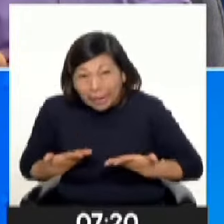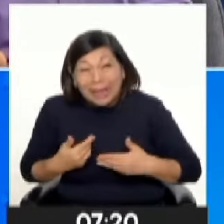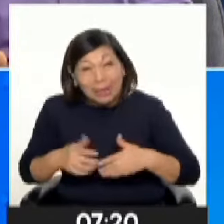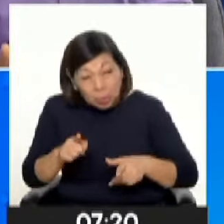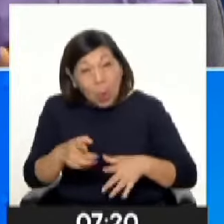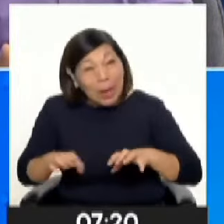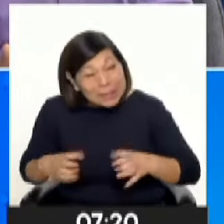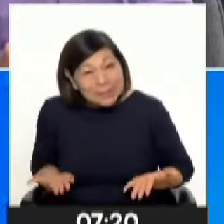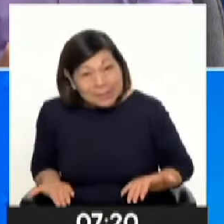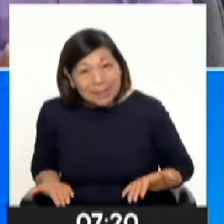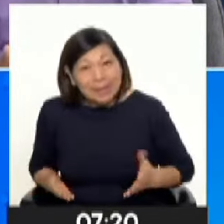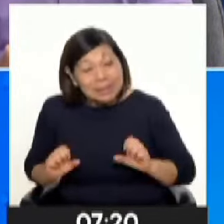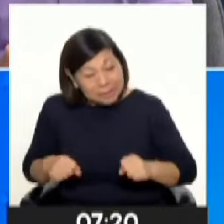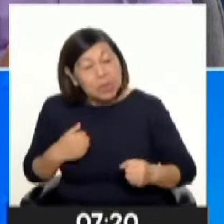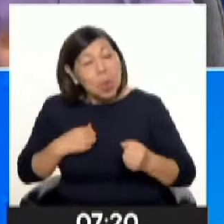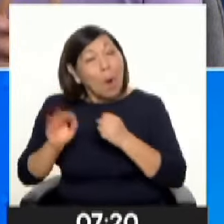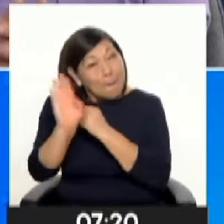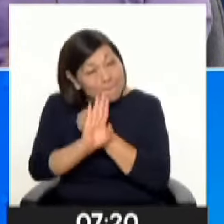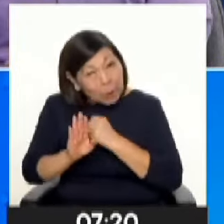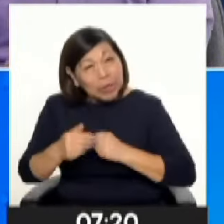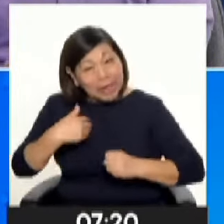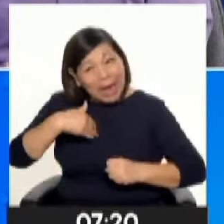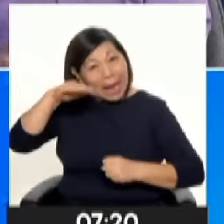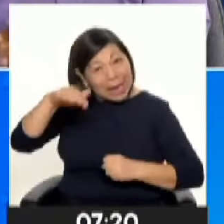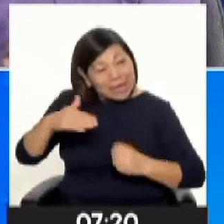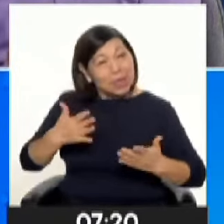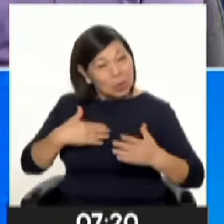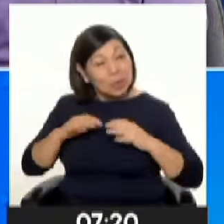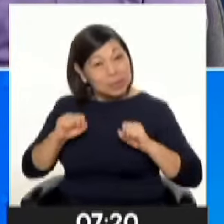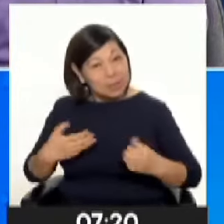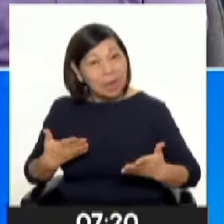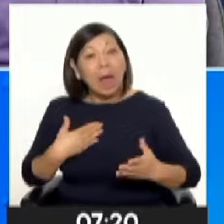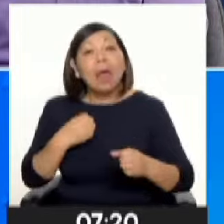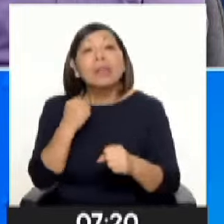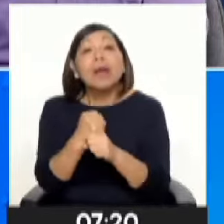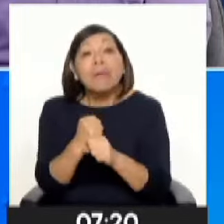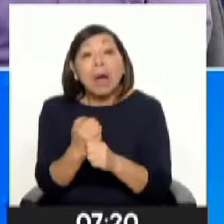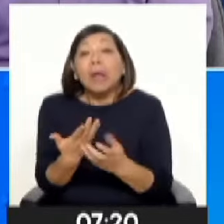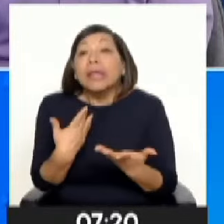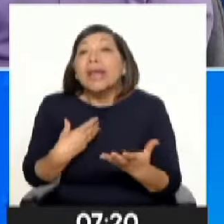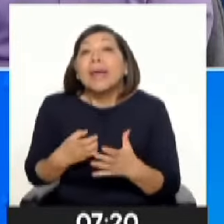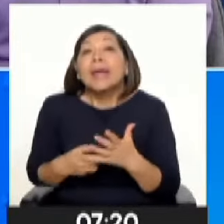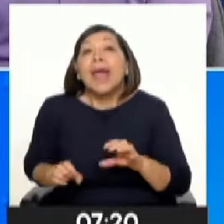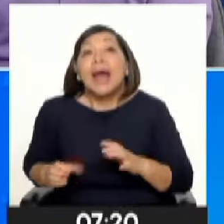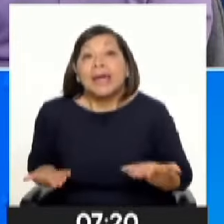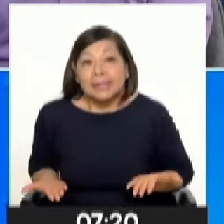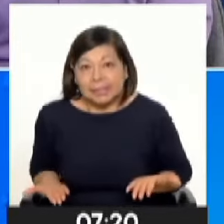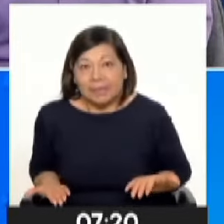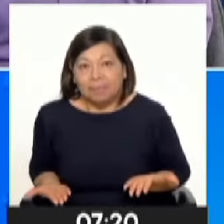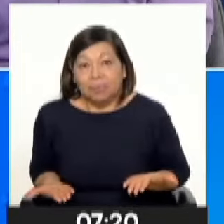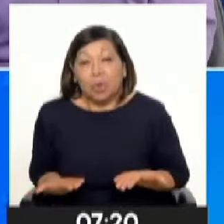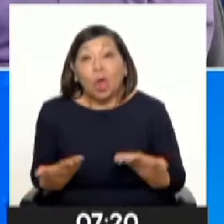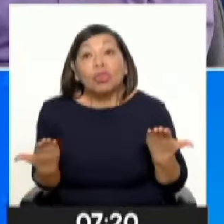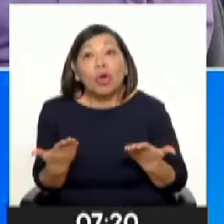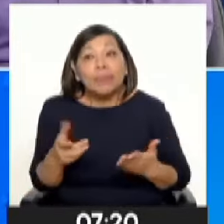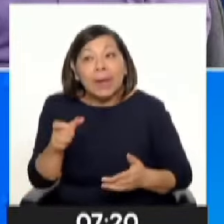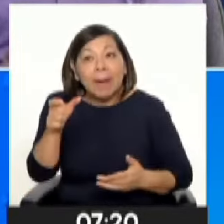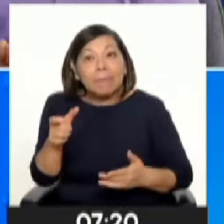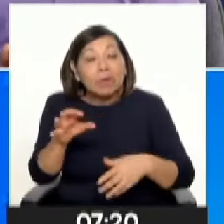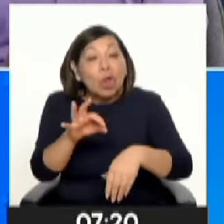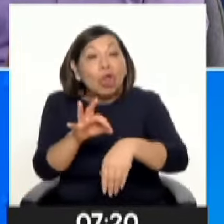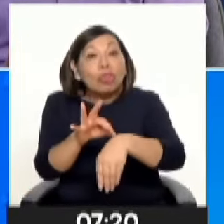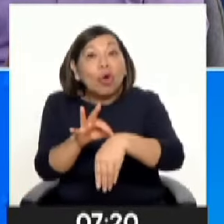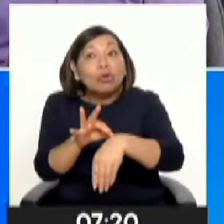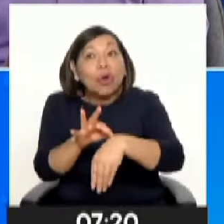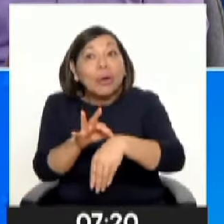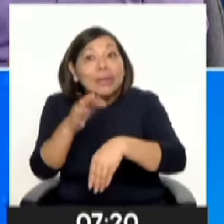sociedad, sí vamos a proteger, y empezar ese trabajo de prevención. Y es ahí donde los expertos de